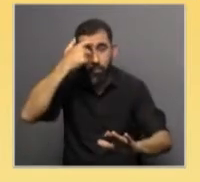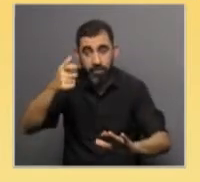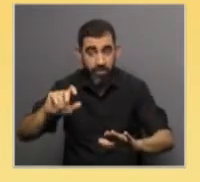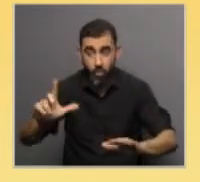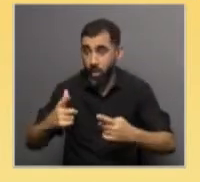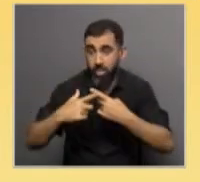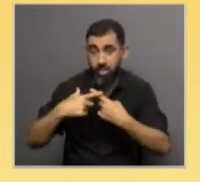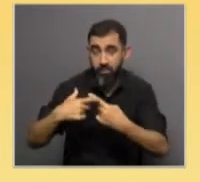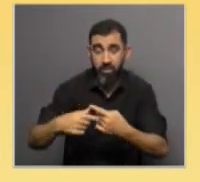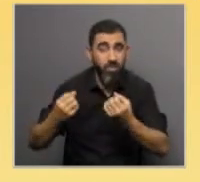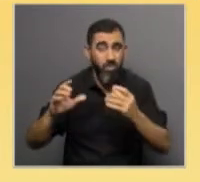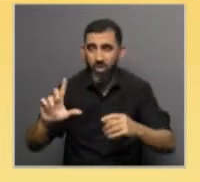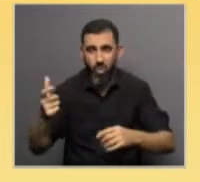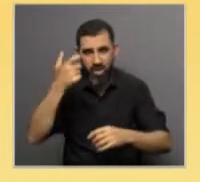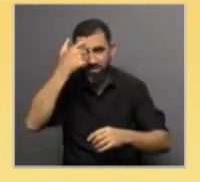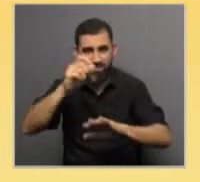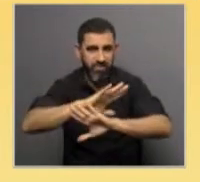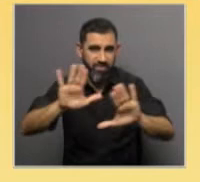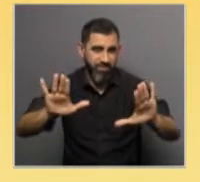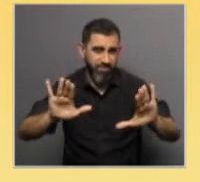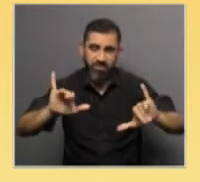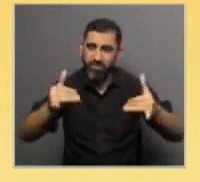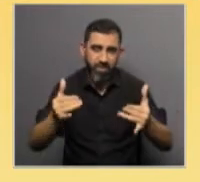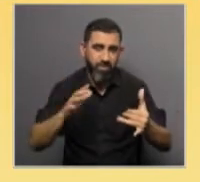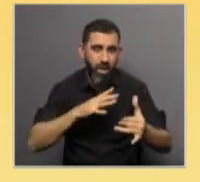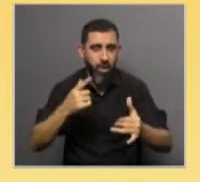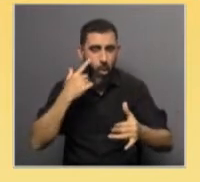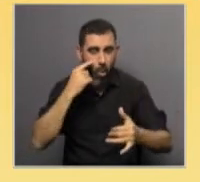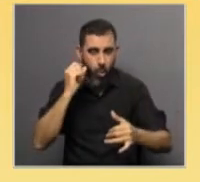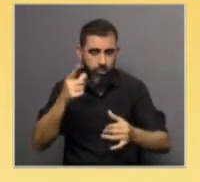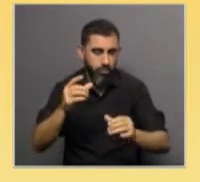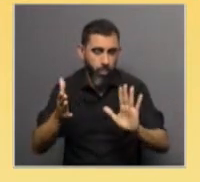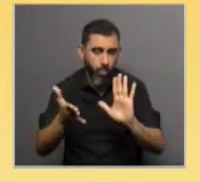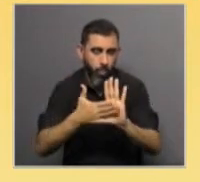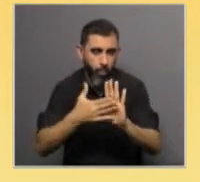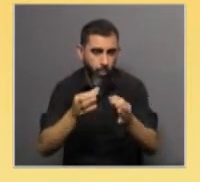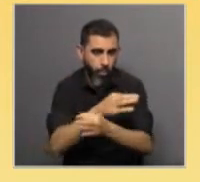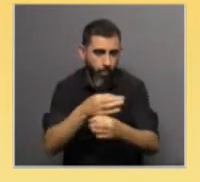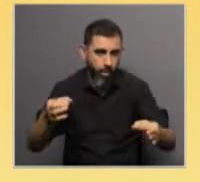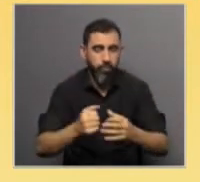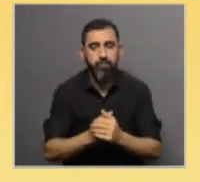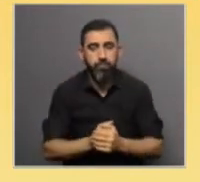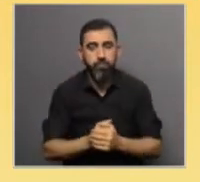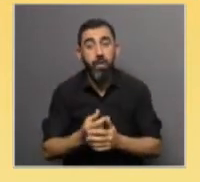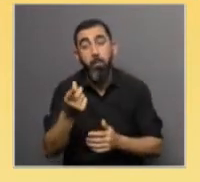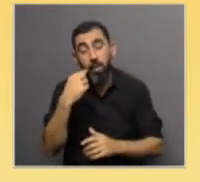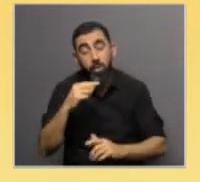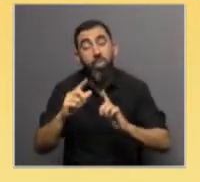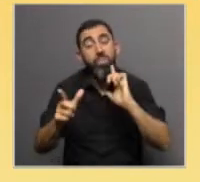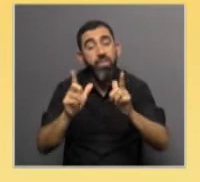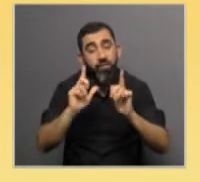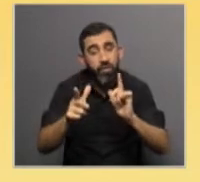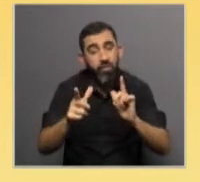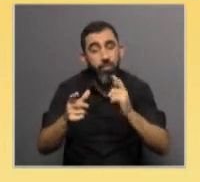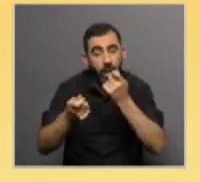estar debatido es porque ya no es ciencia, ¿no? Ya es parte de un conocimiento común. Lo divertido de esto es que uno